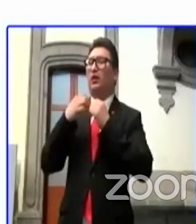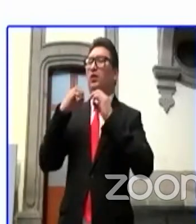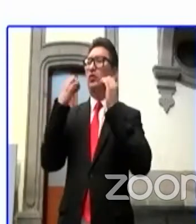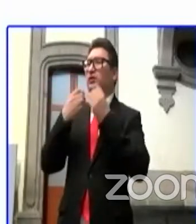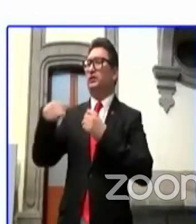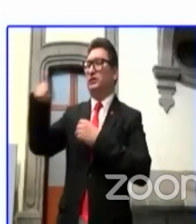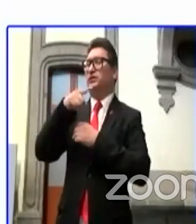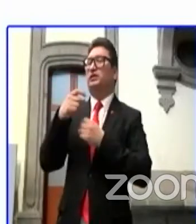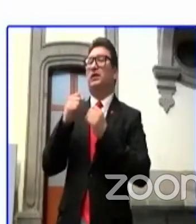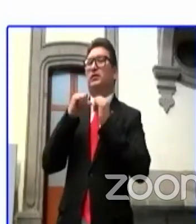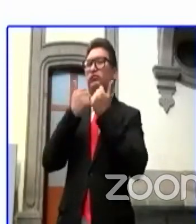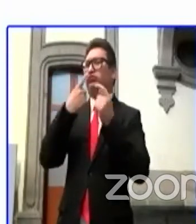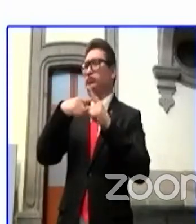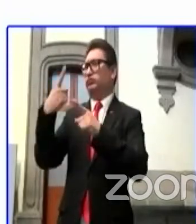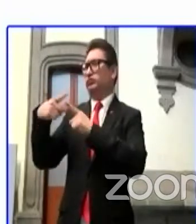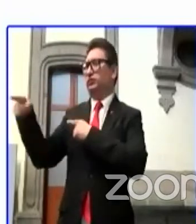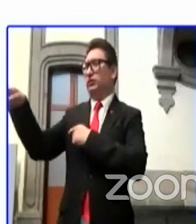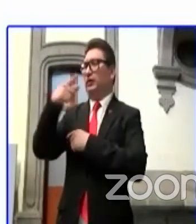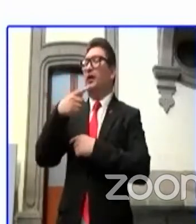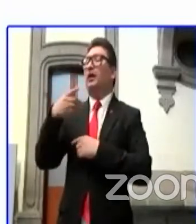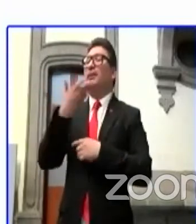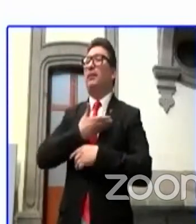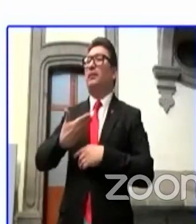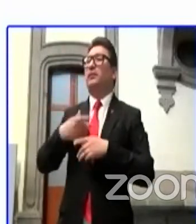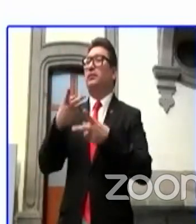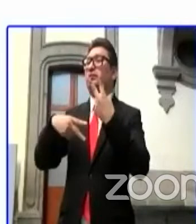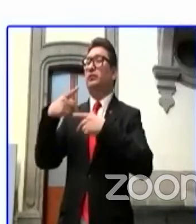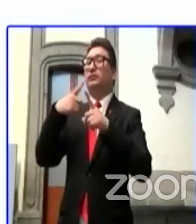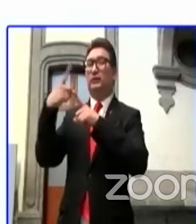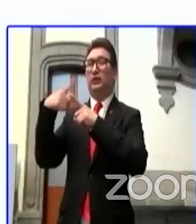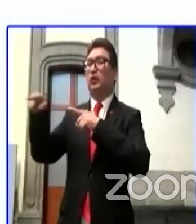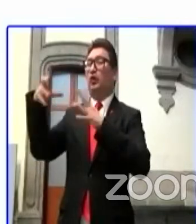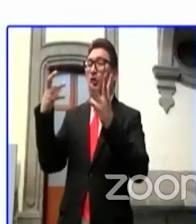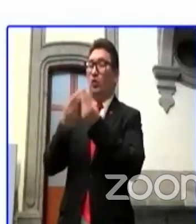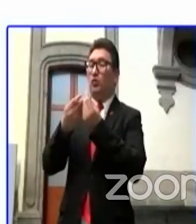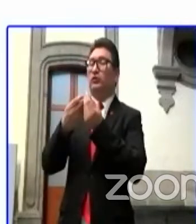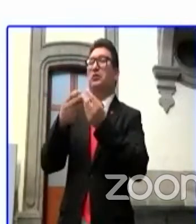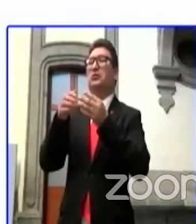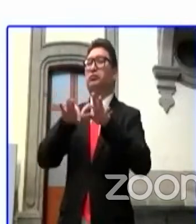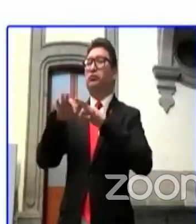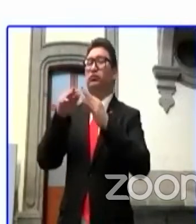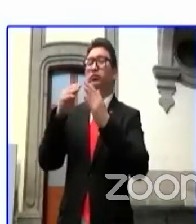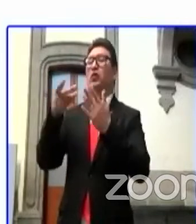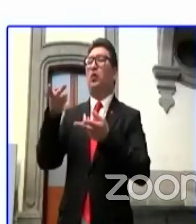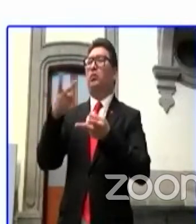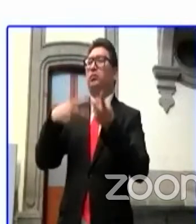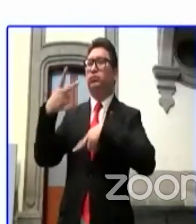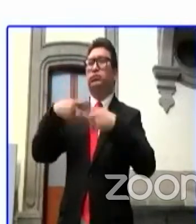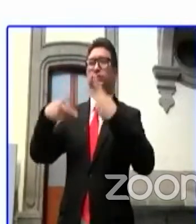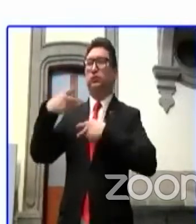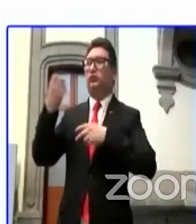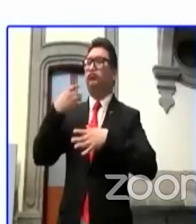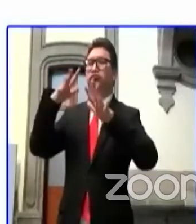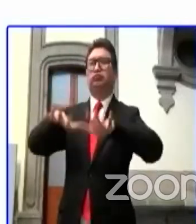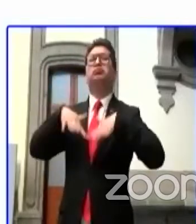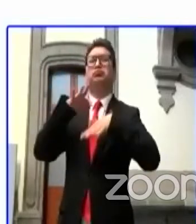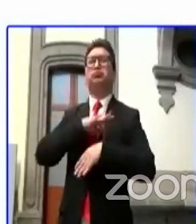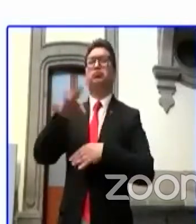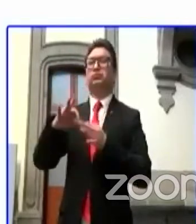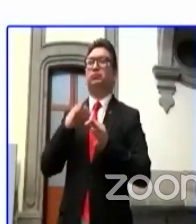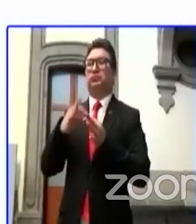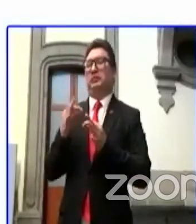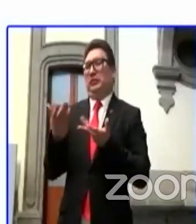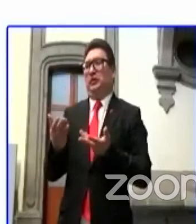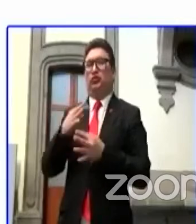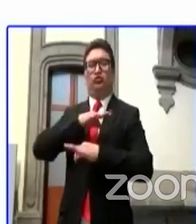la sociedad civil, de quienes de manera conjunta han hecho este evento posible. Y bueno, aquí estamos